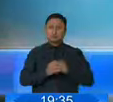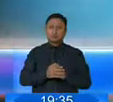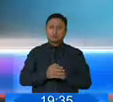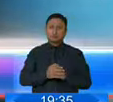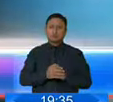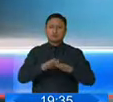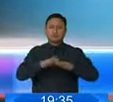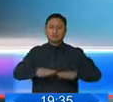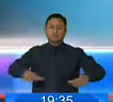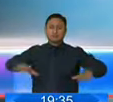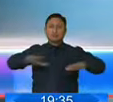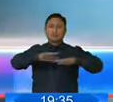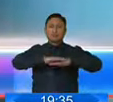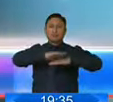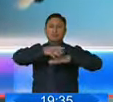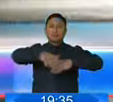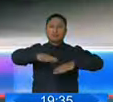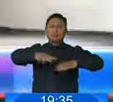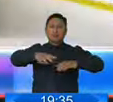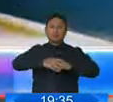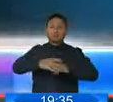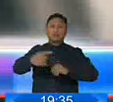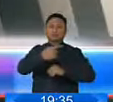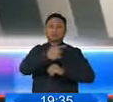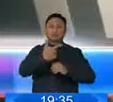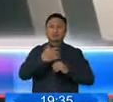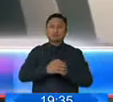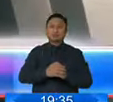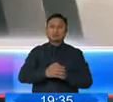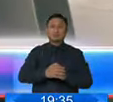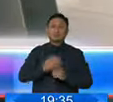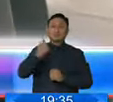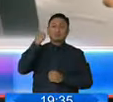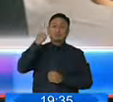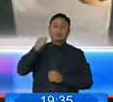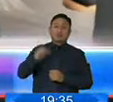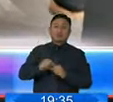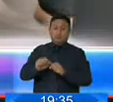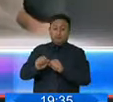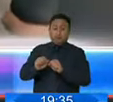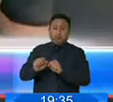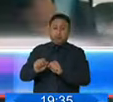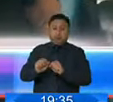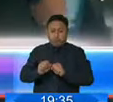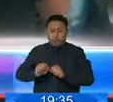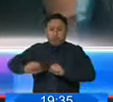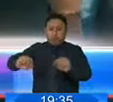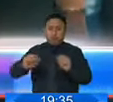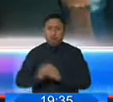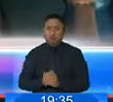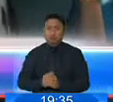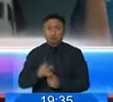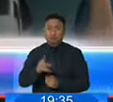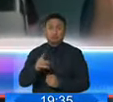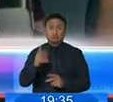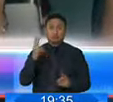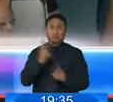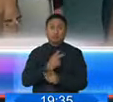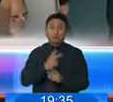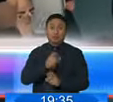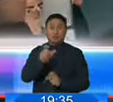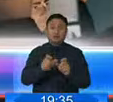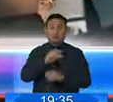Atlántico, había querido intentar abrir la puerta trasera del mencionado avión, poniendo en peligro a